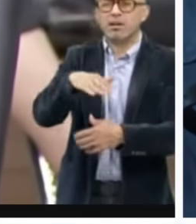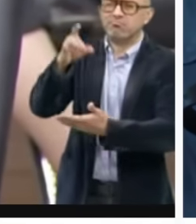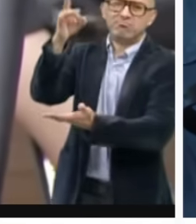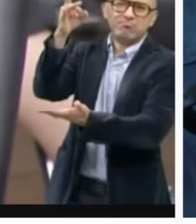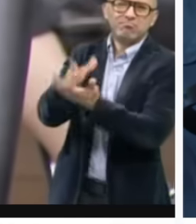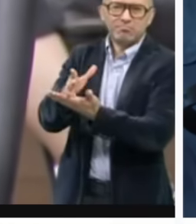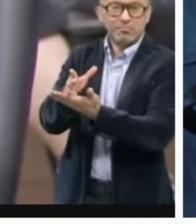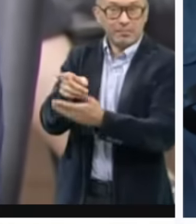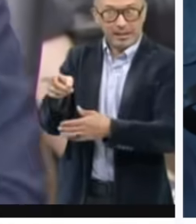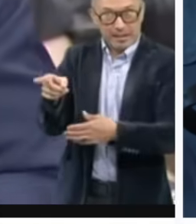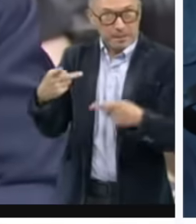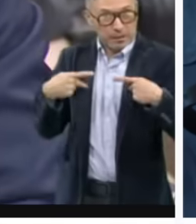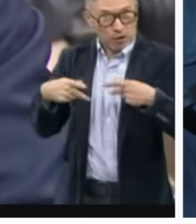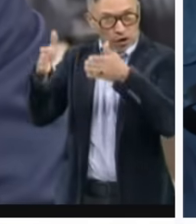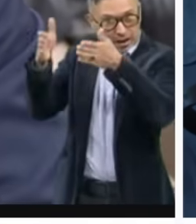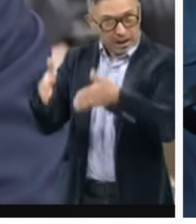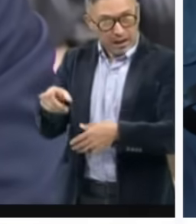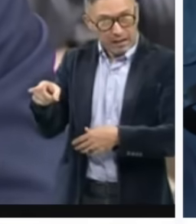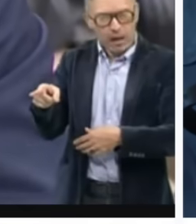este juego perverso,